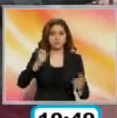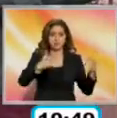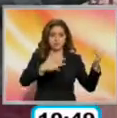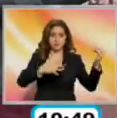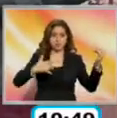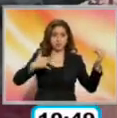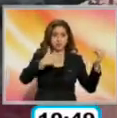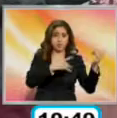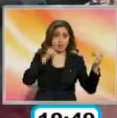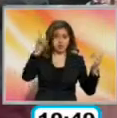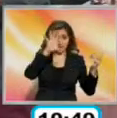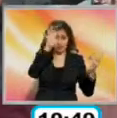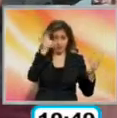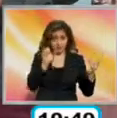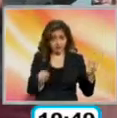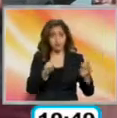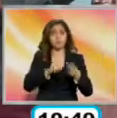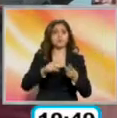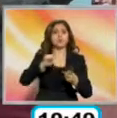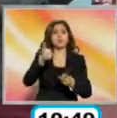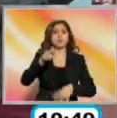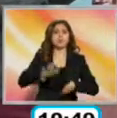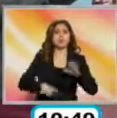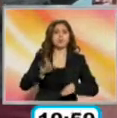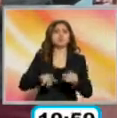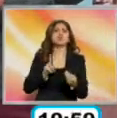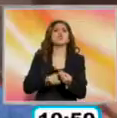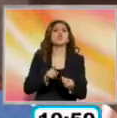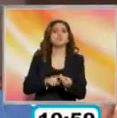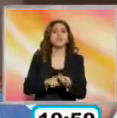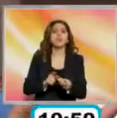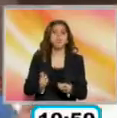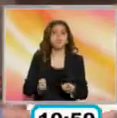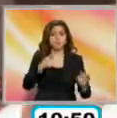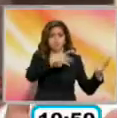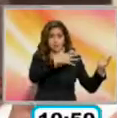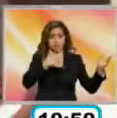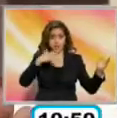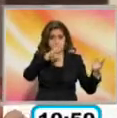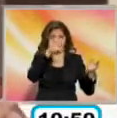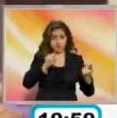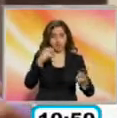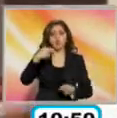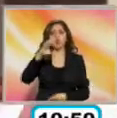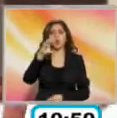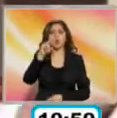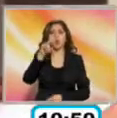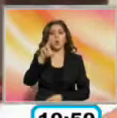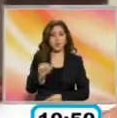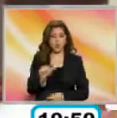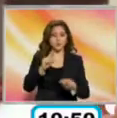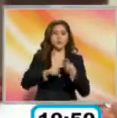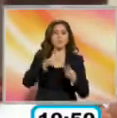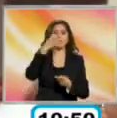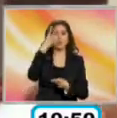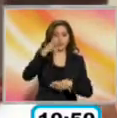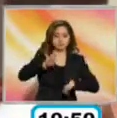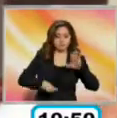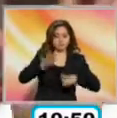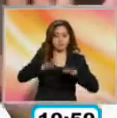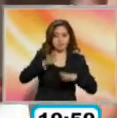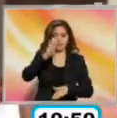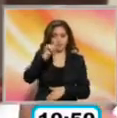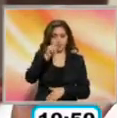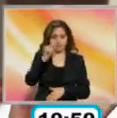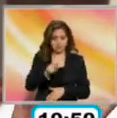africana. ¿Unos tambores de dónde? Batás. Voy a tener una arpa africana, una cora. Tengo 3 tambores batás.